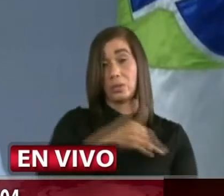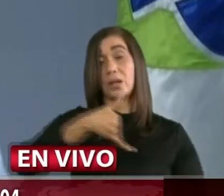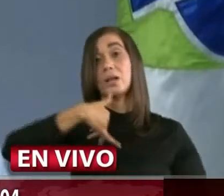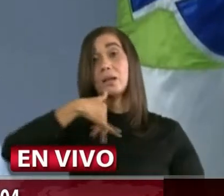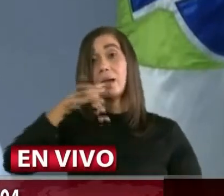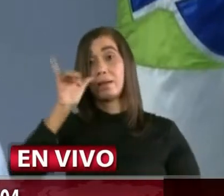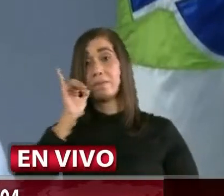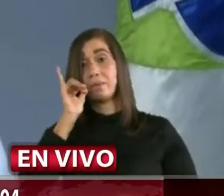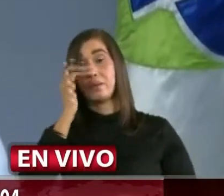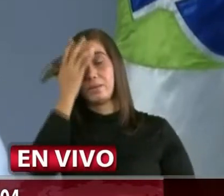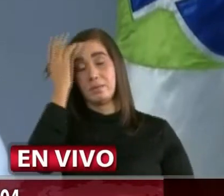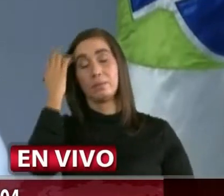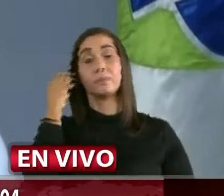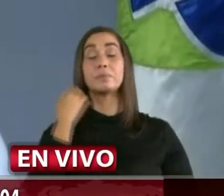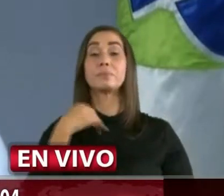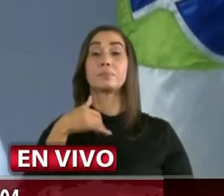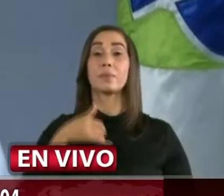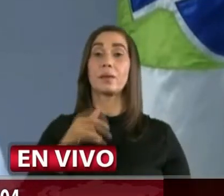al cierre,